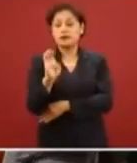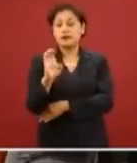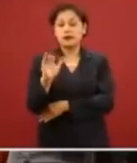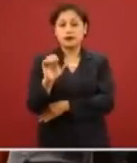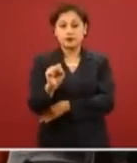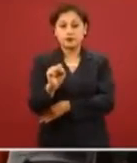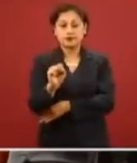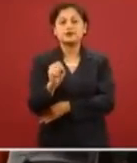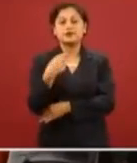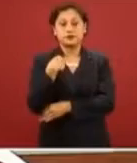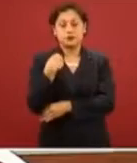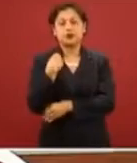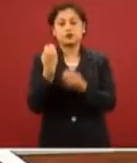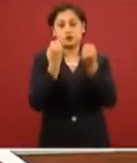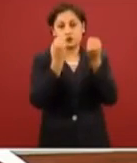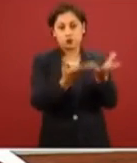Lo voy a entregar.